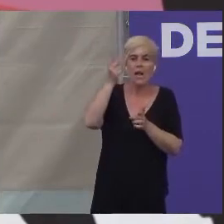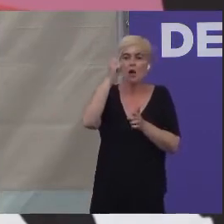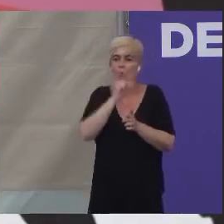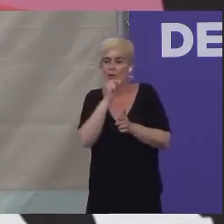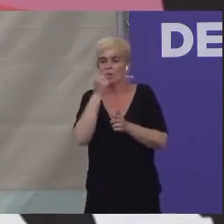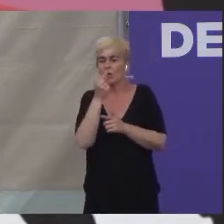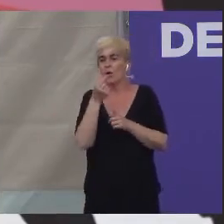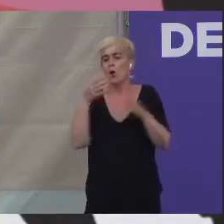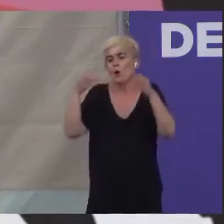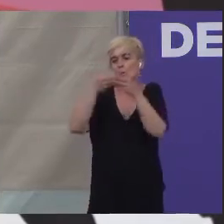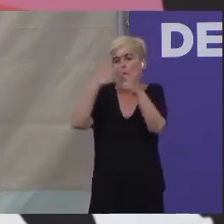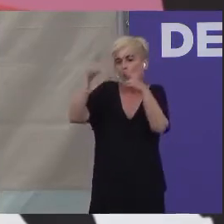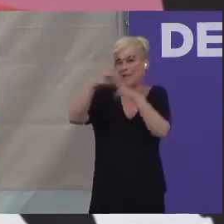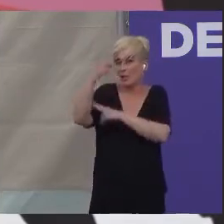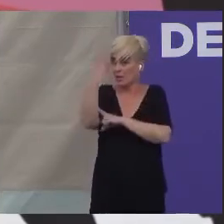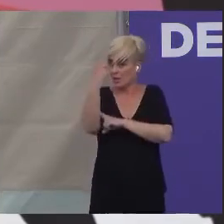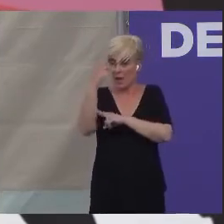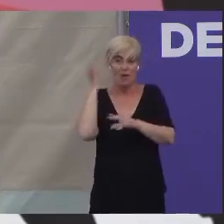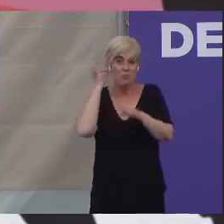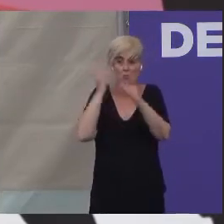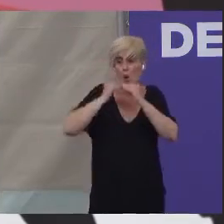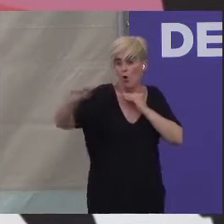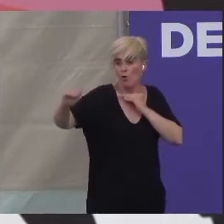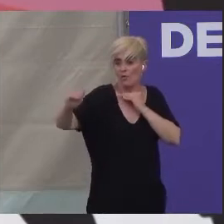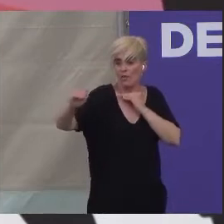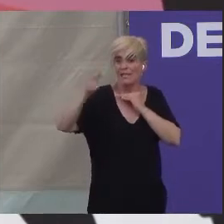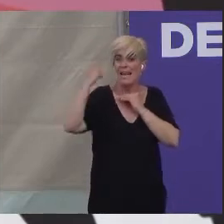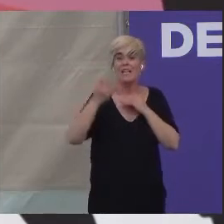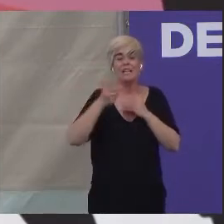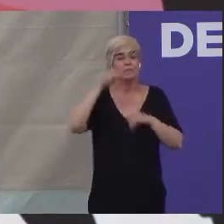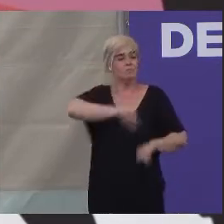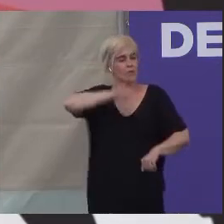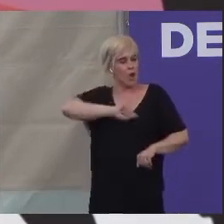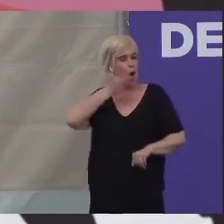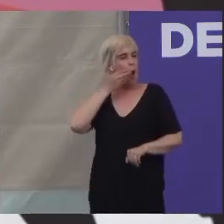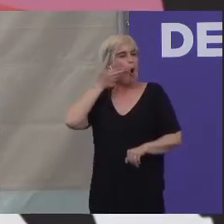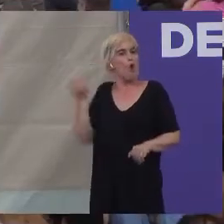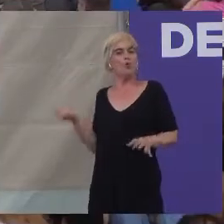un partido donde las feministas nos sintamos orgullosas de pertenecer a él.